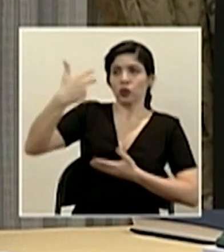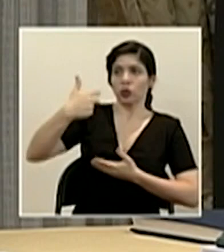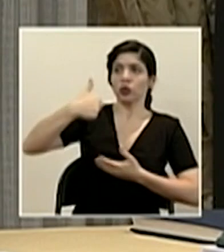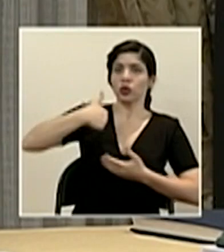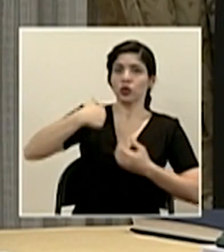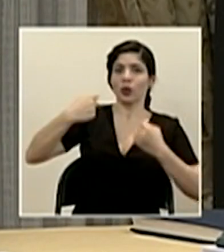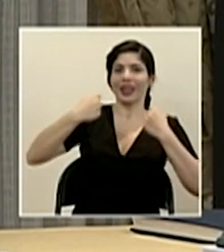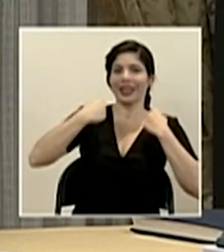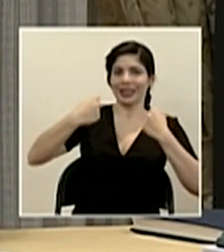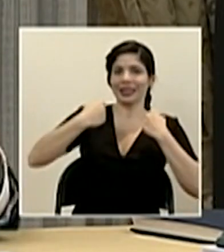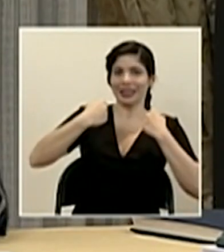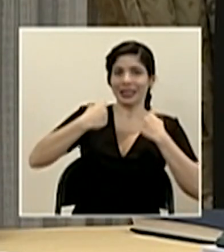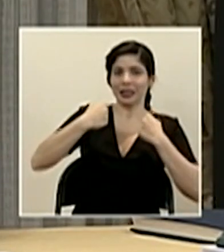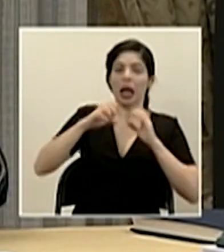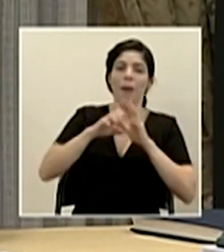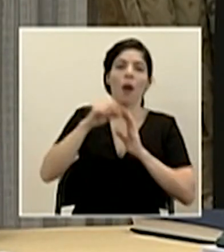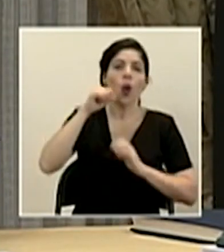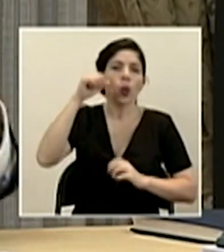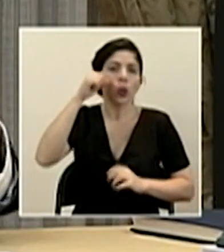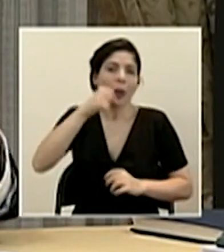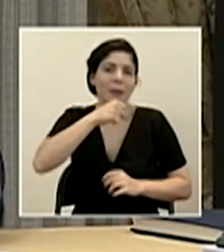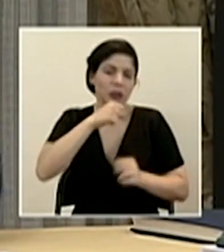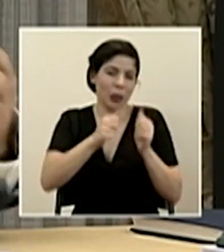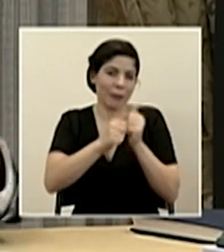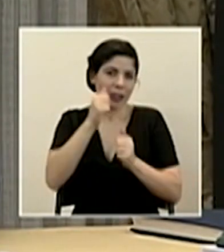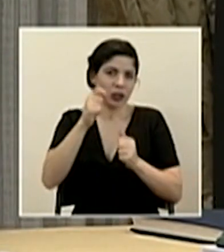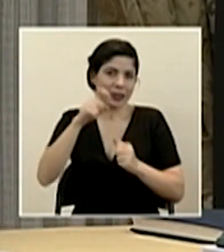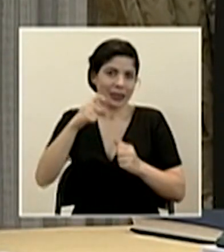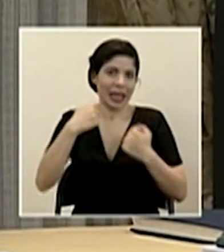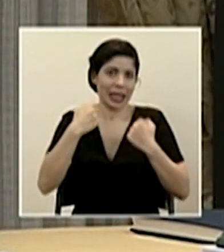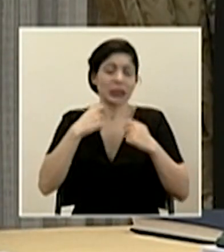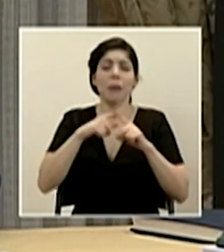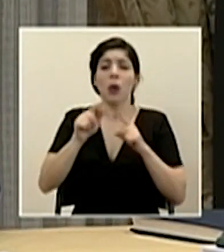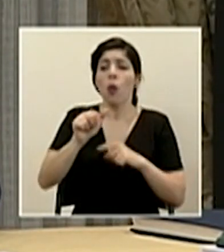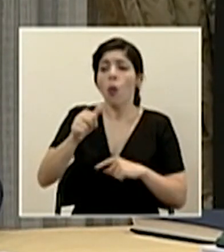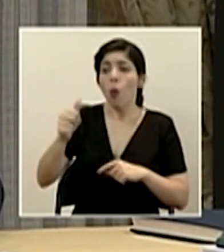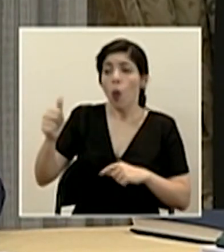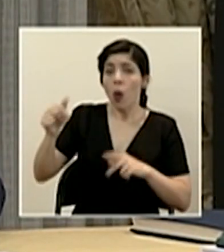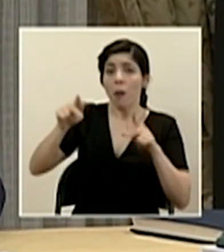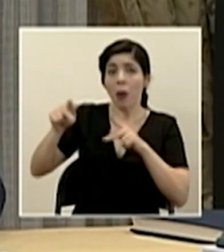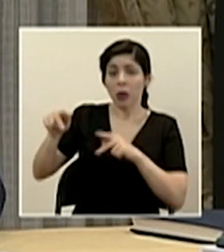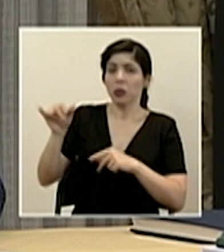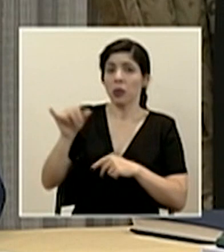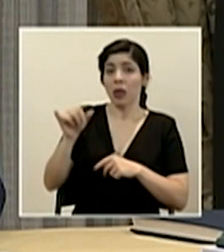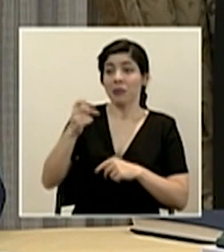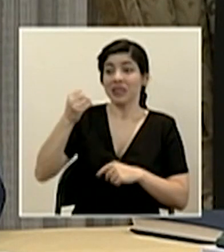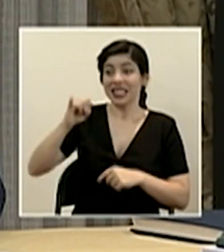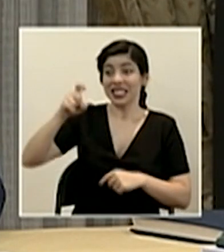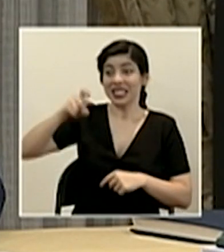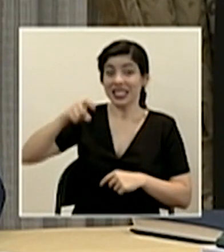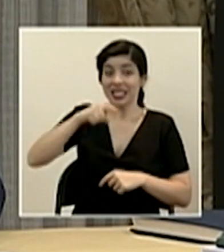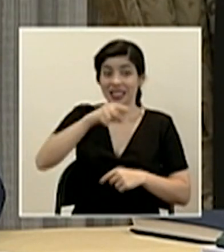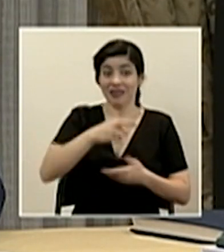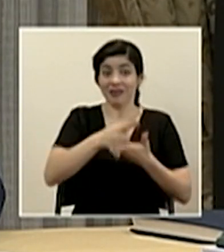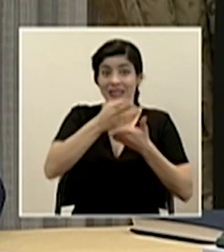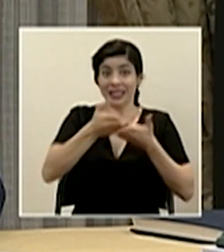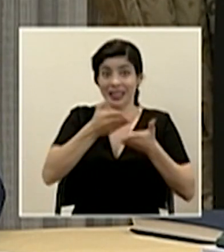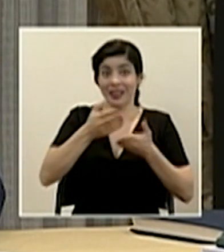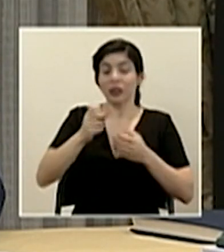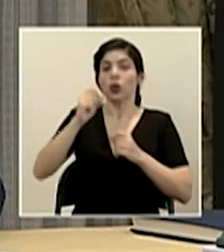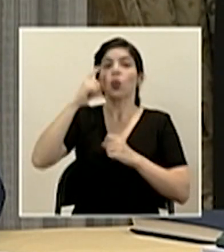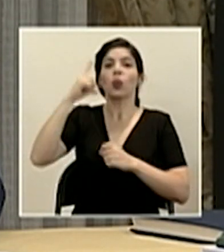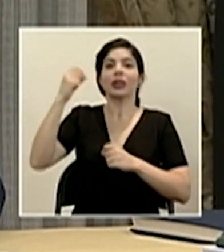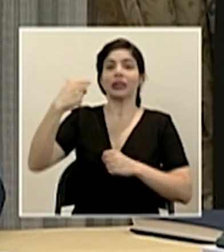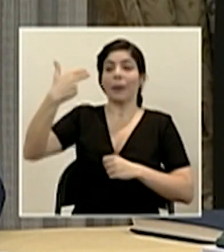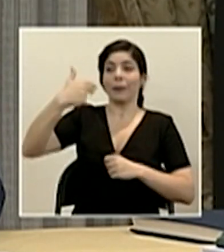ejercicios que hacen sus adultos mayores normalmente, pero también puede ser cualquier tipo de persona que requiere estos servicios, por